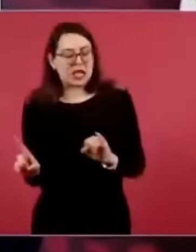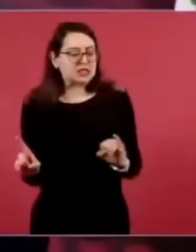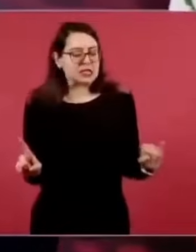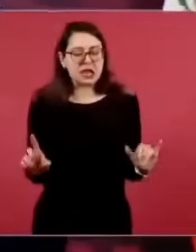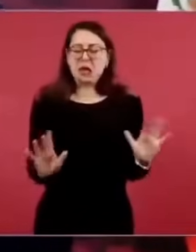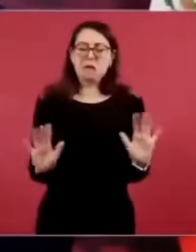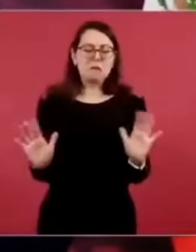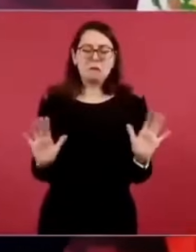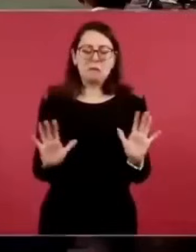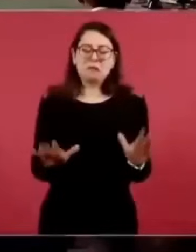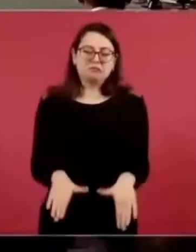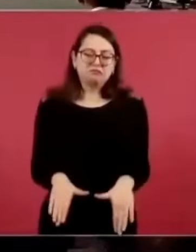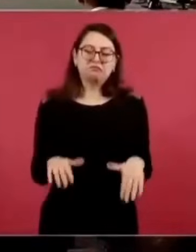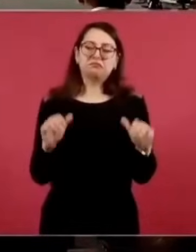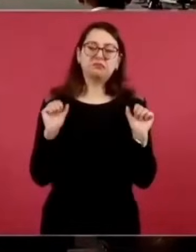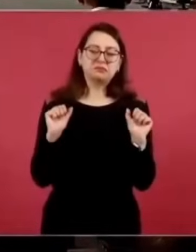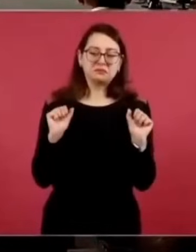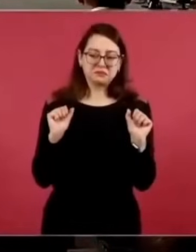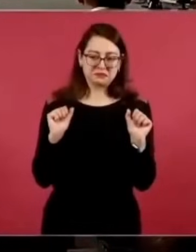Moderados.